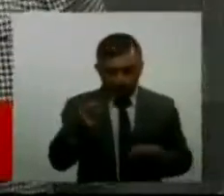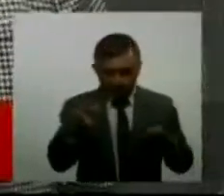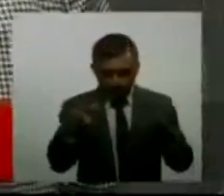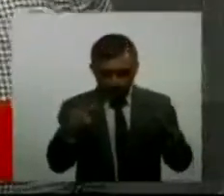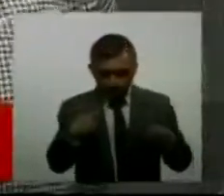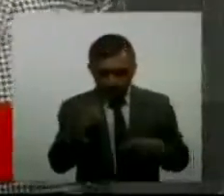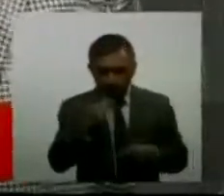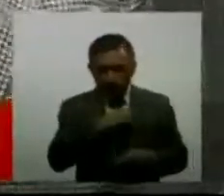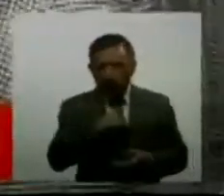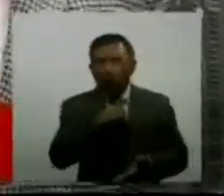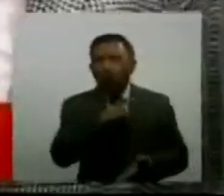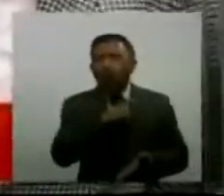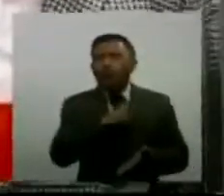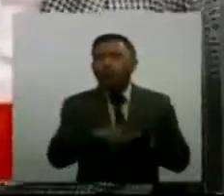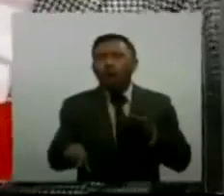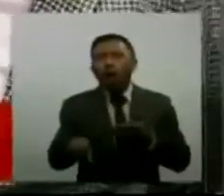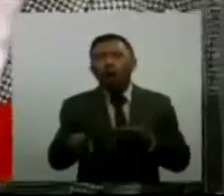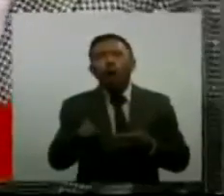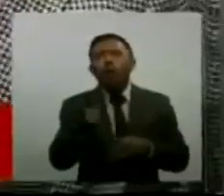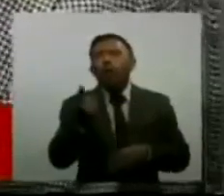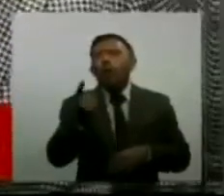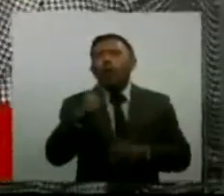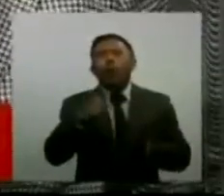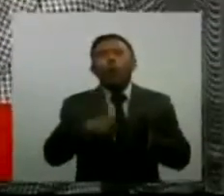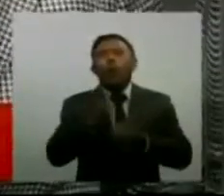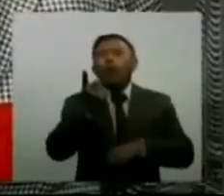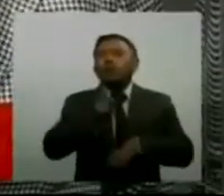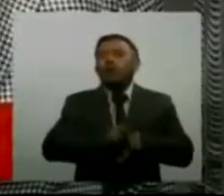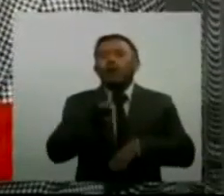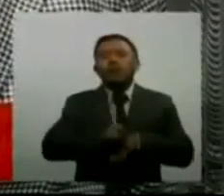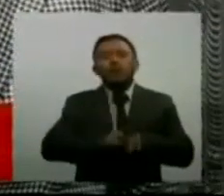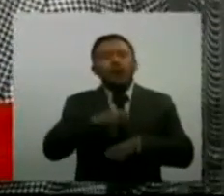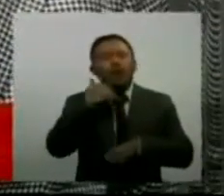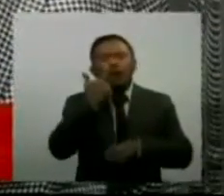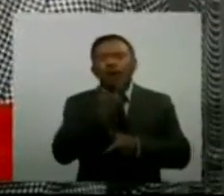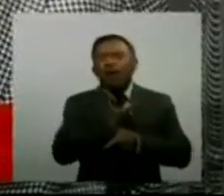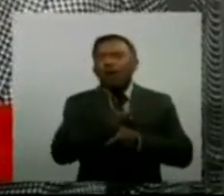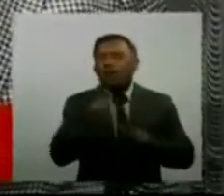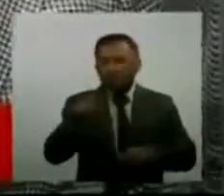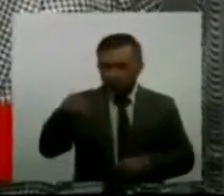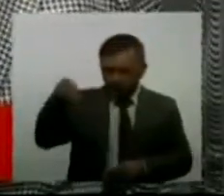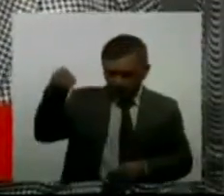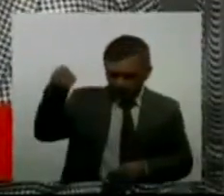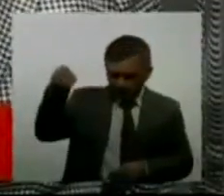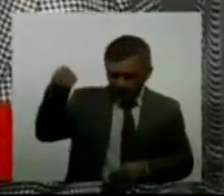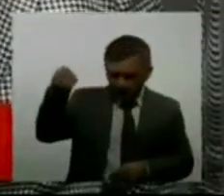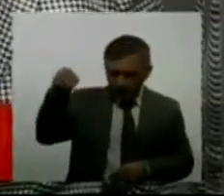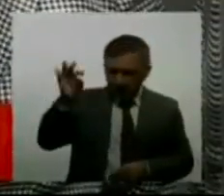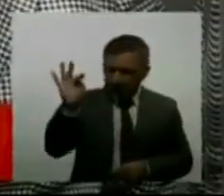comprar las veces que quiera en un día. Y si los hace,